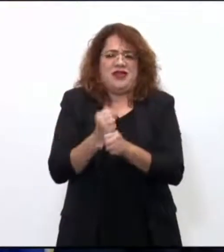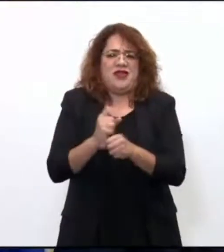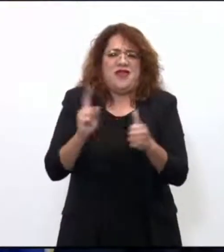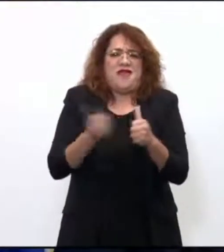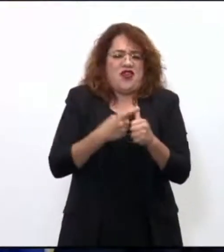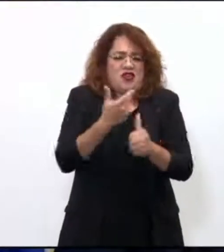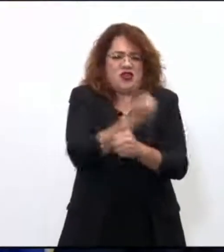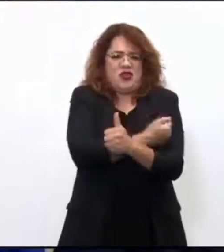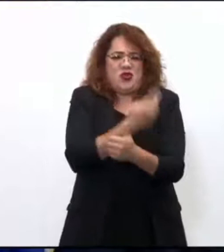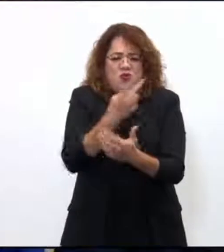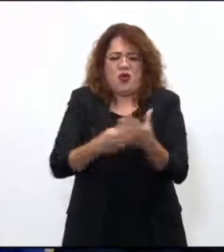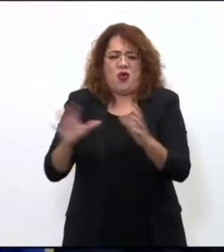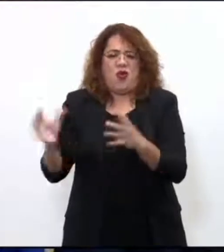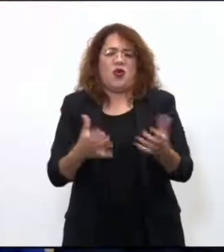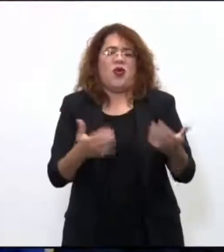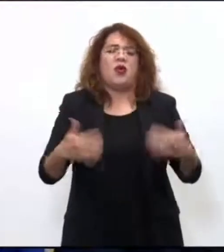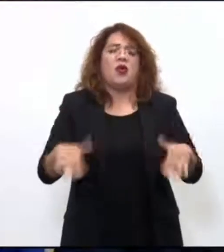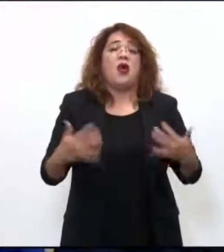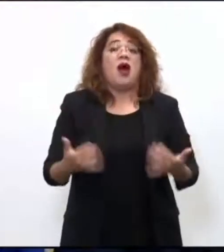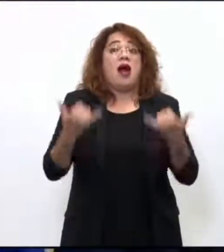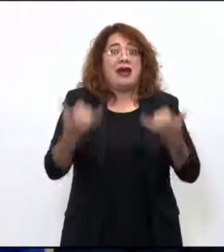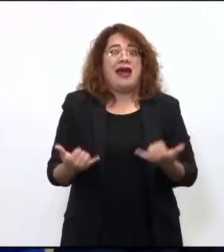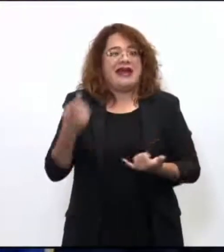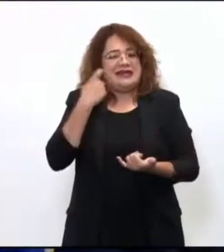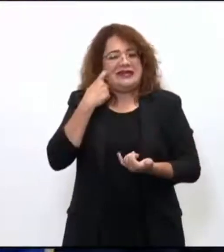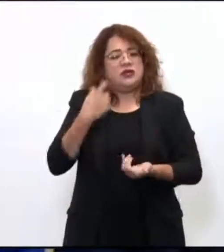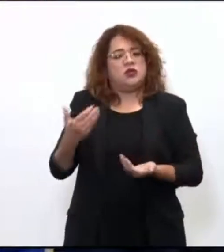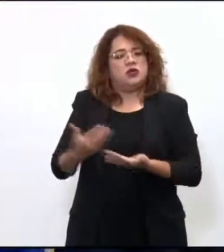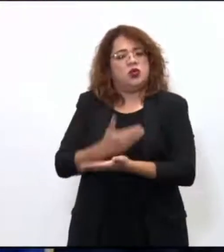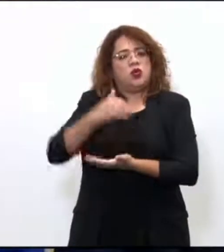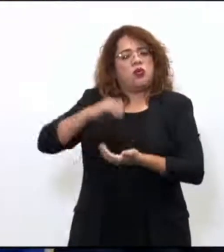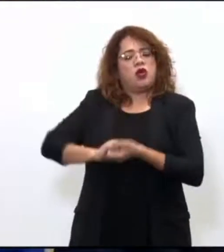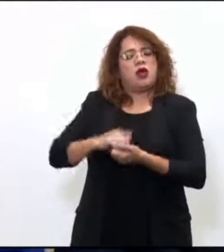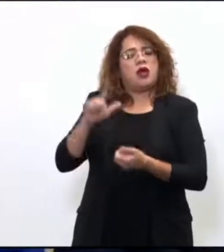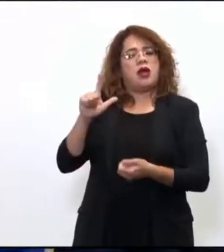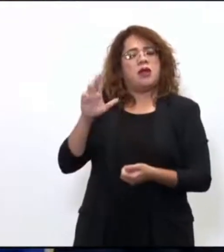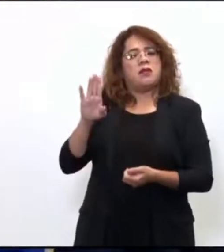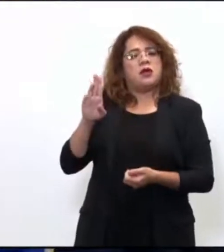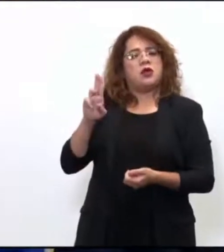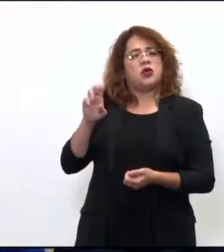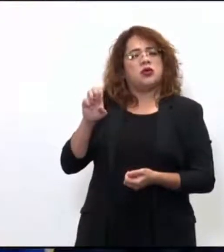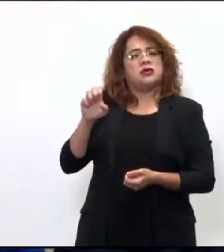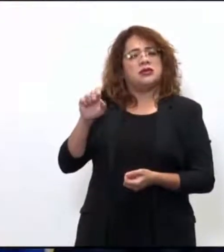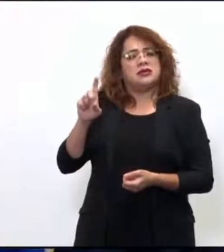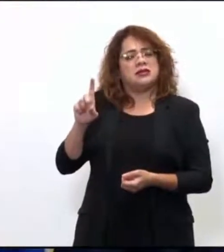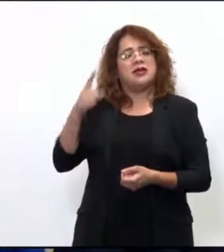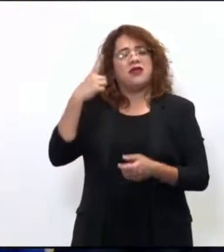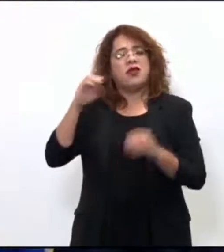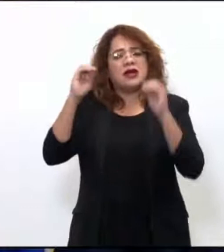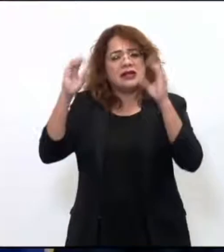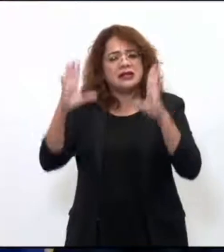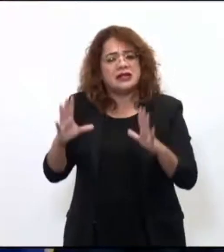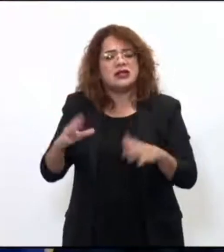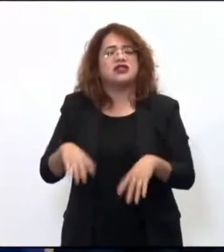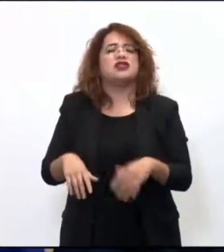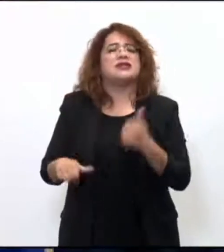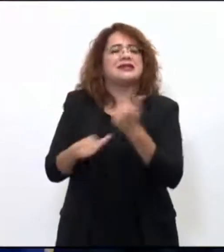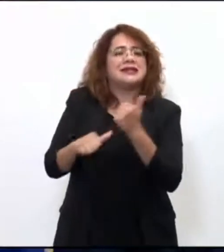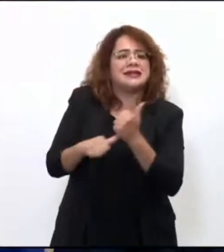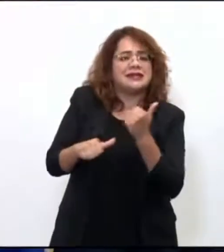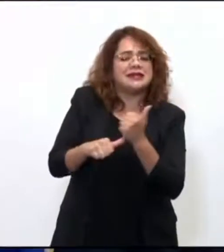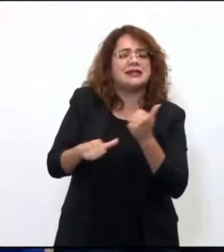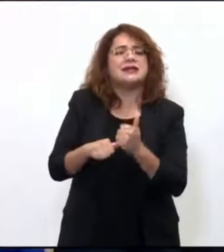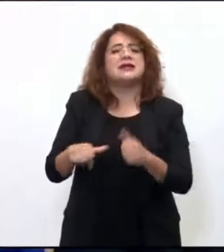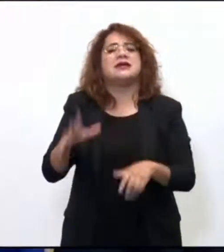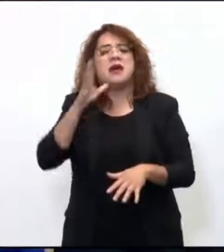ofrecer vacunas a estudiantes mayores y padres y tutores en escuelas seleccionadas a partir de